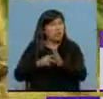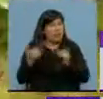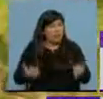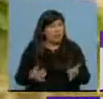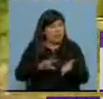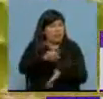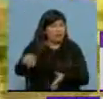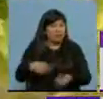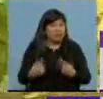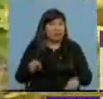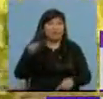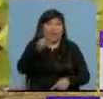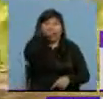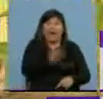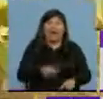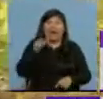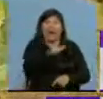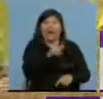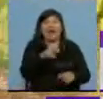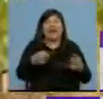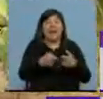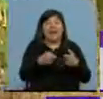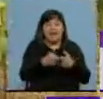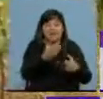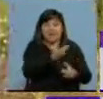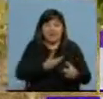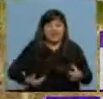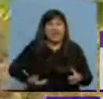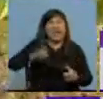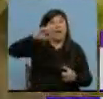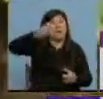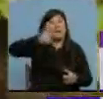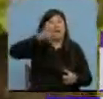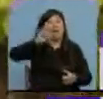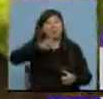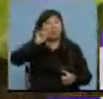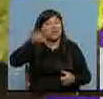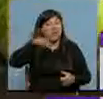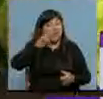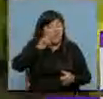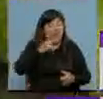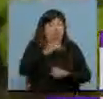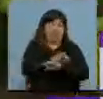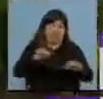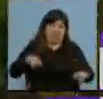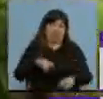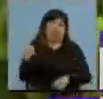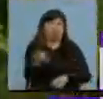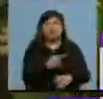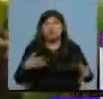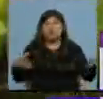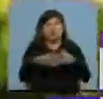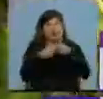alerta, indicó Pedro Pascutini. Al mismo tiempo, el presidente de la Cámara del Tabaco informó que fue una reunión